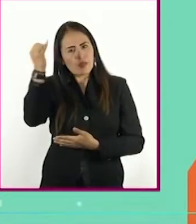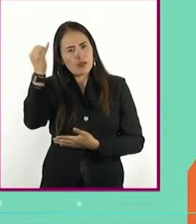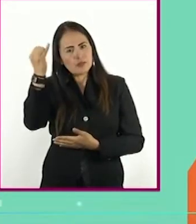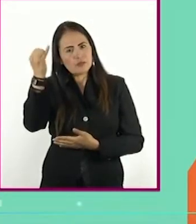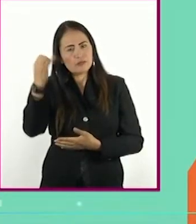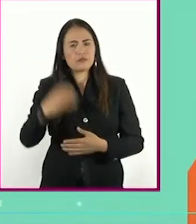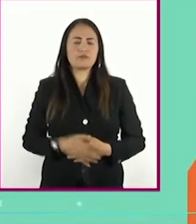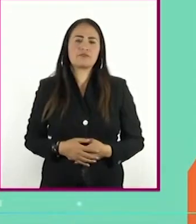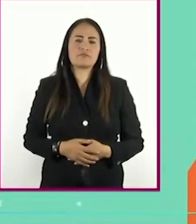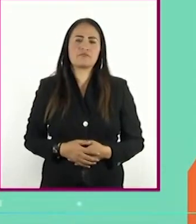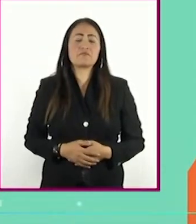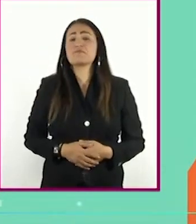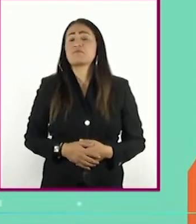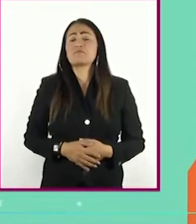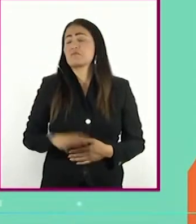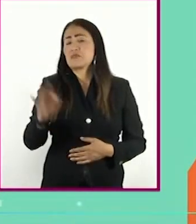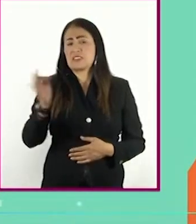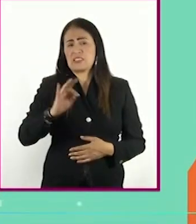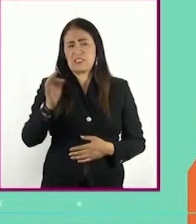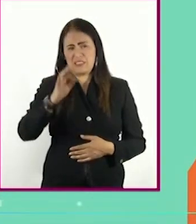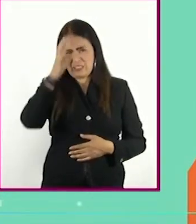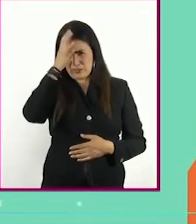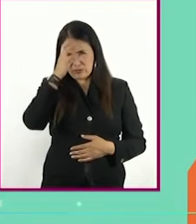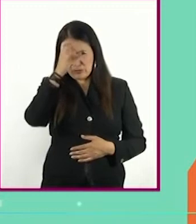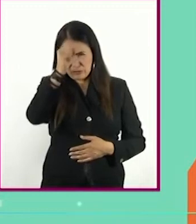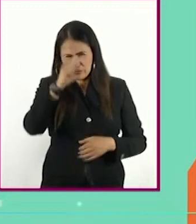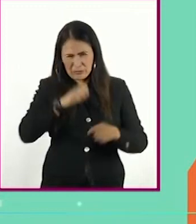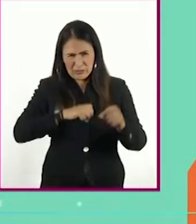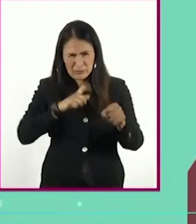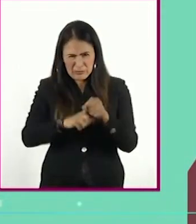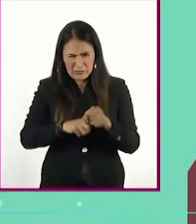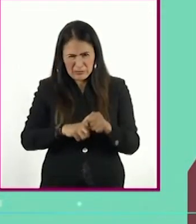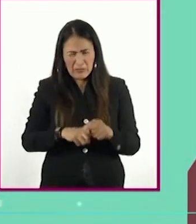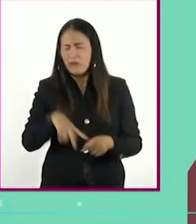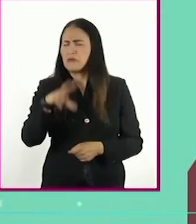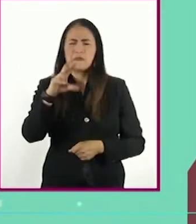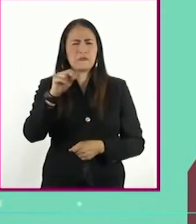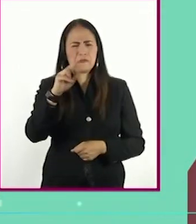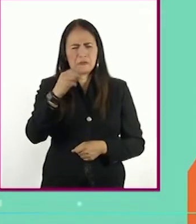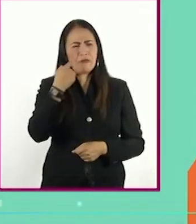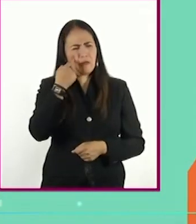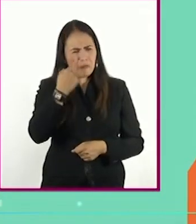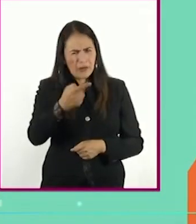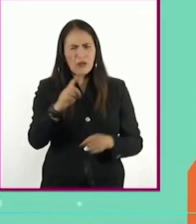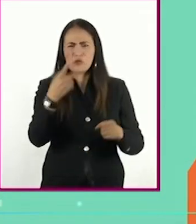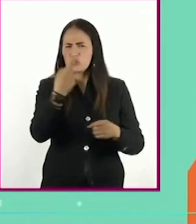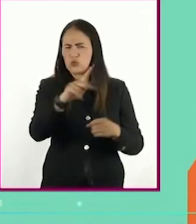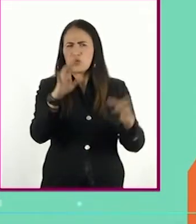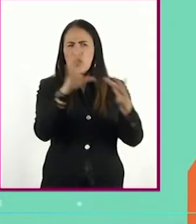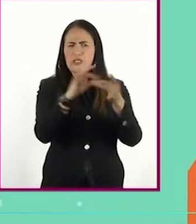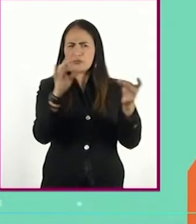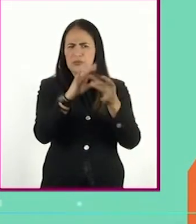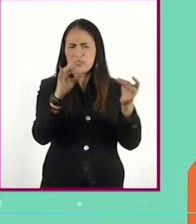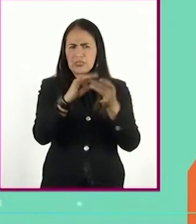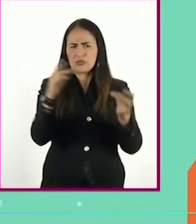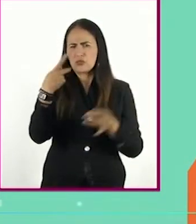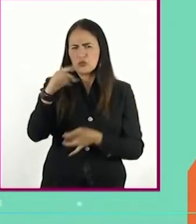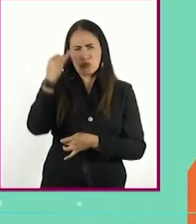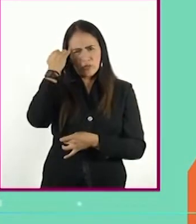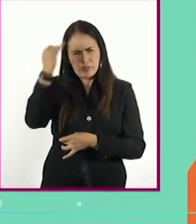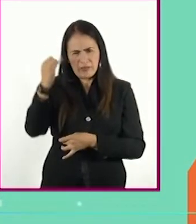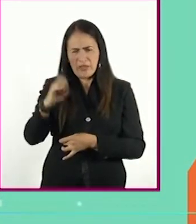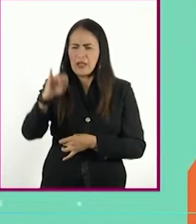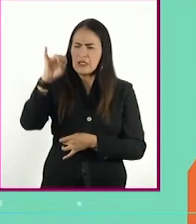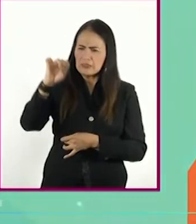un término especializado, no es muy difícil identificar los discursos ideológicos afines y no